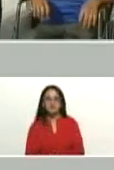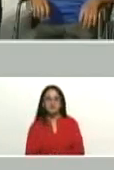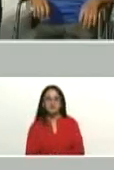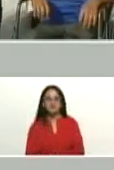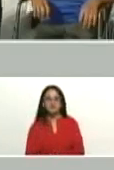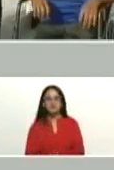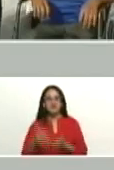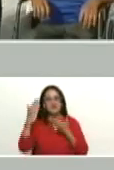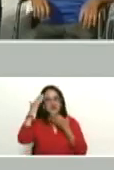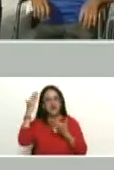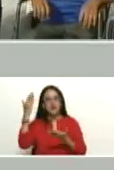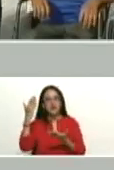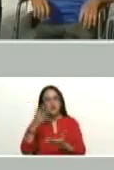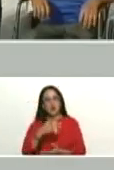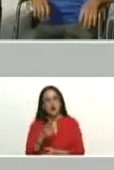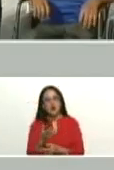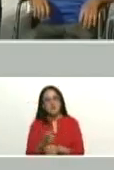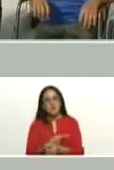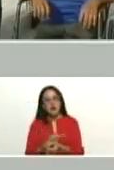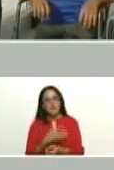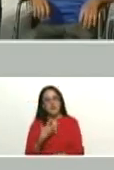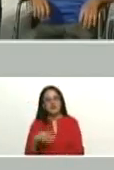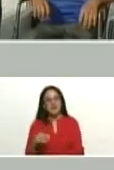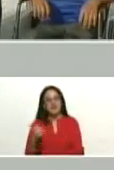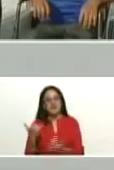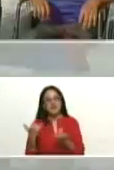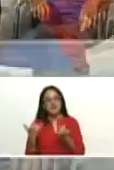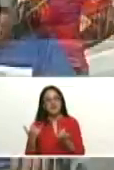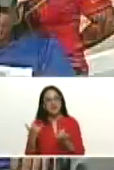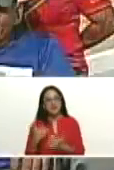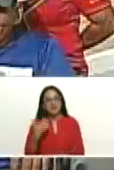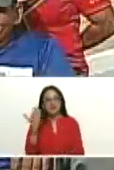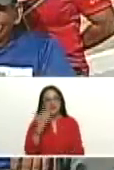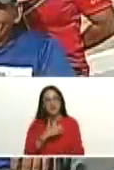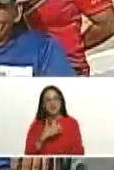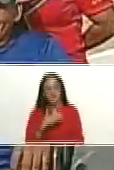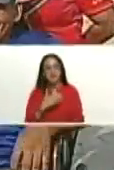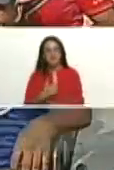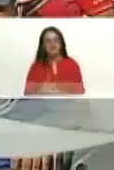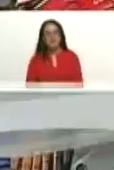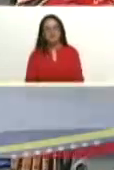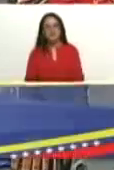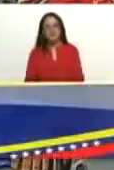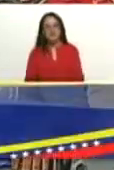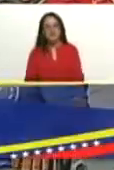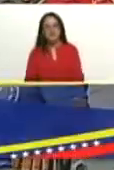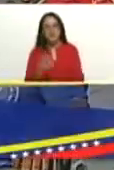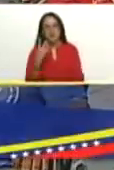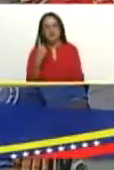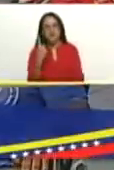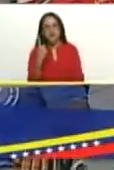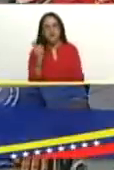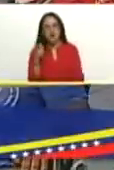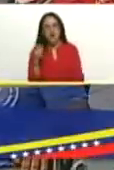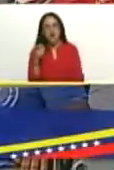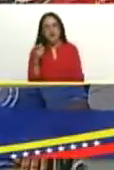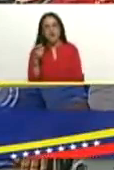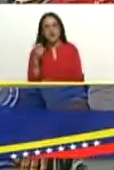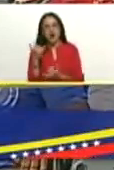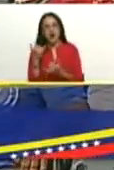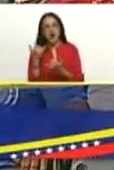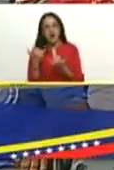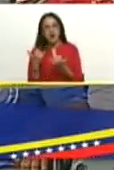Saludos, compatriota, hermano presidente. Aquí estamos en La Fría, pero nada frío. 41 grados estamos llevando